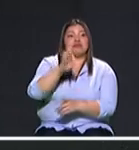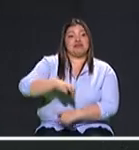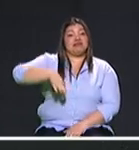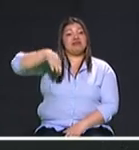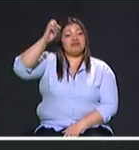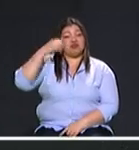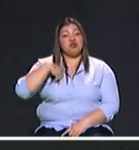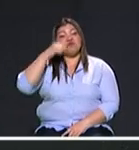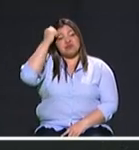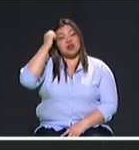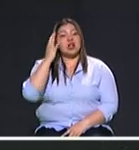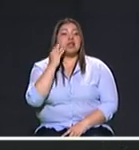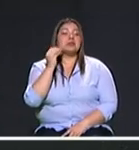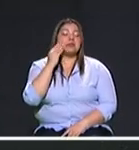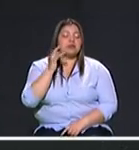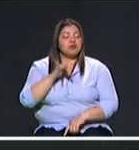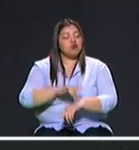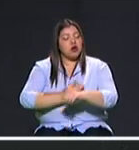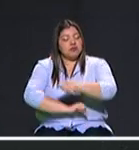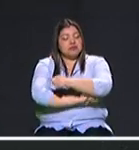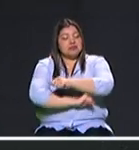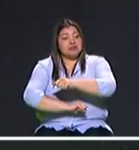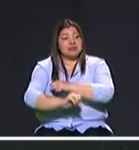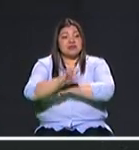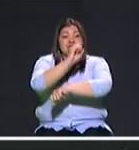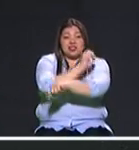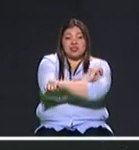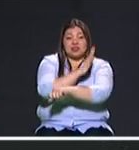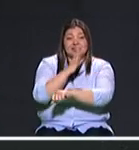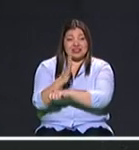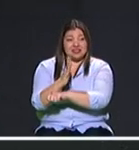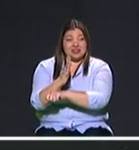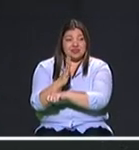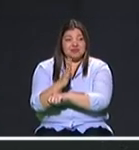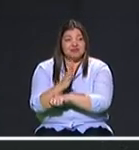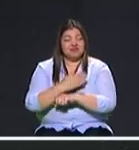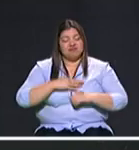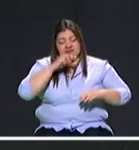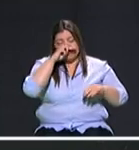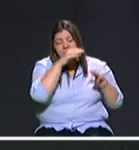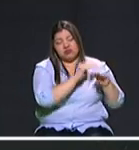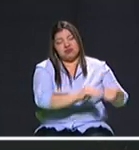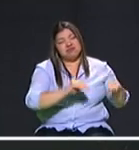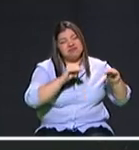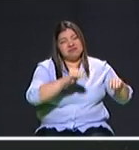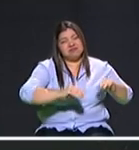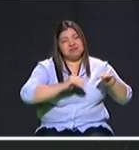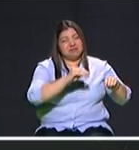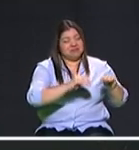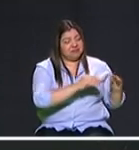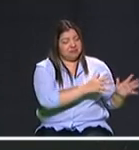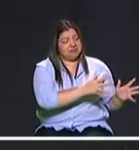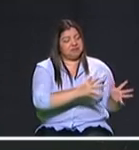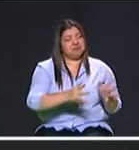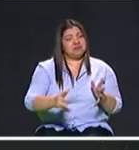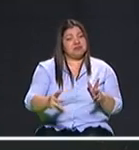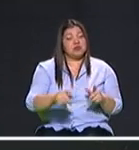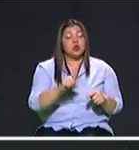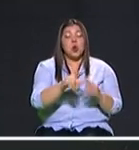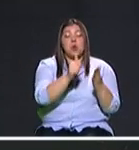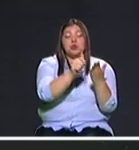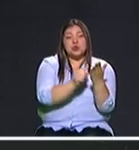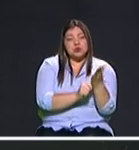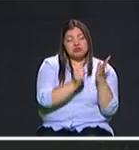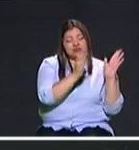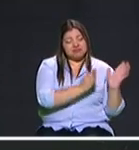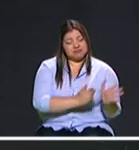también todo el ciclo desde buen comienzo o sea desde los niños tener un programa una